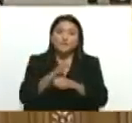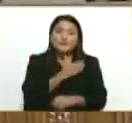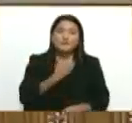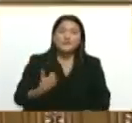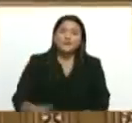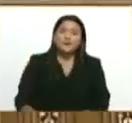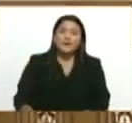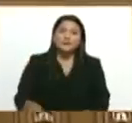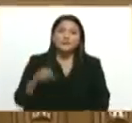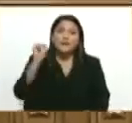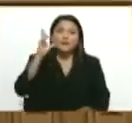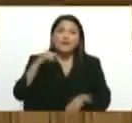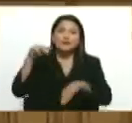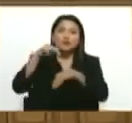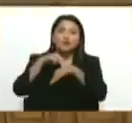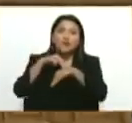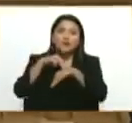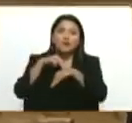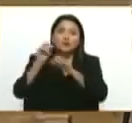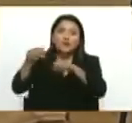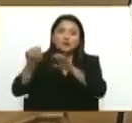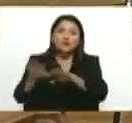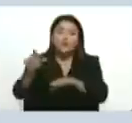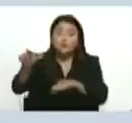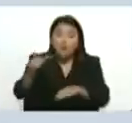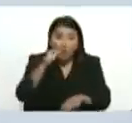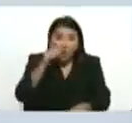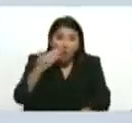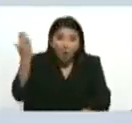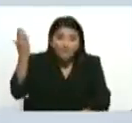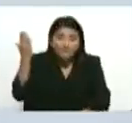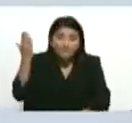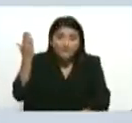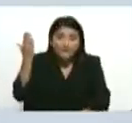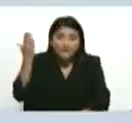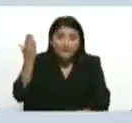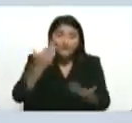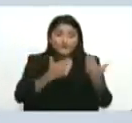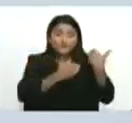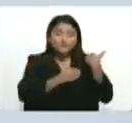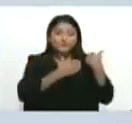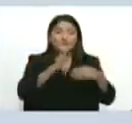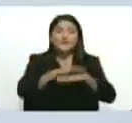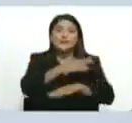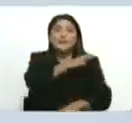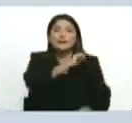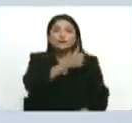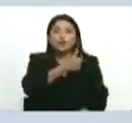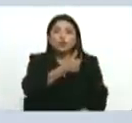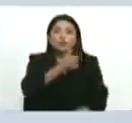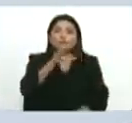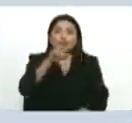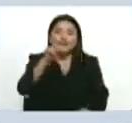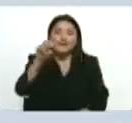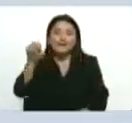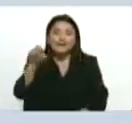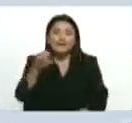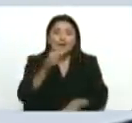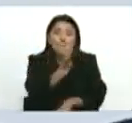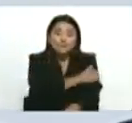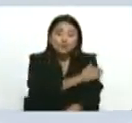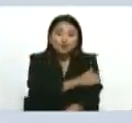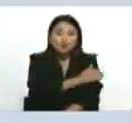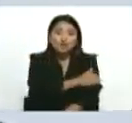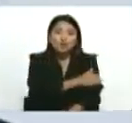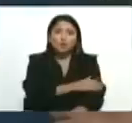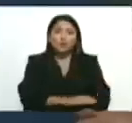presidente de la Asamblea Nacional, renunciando a su cargo en el CNE, a lo que ustedes llaman ilegítima asamblea, los rectores